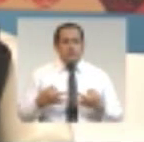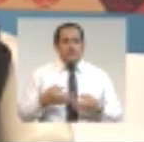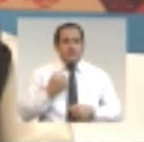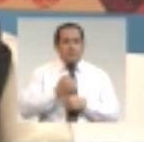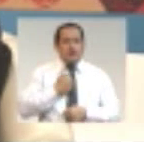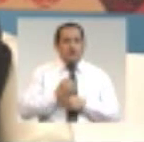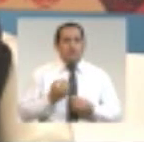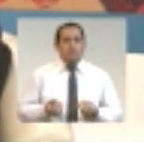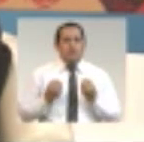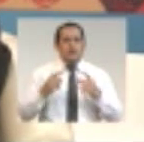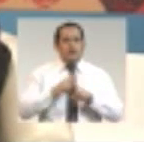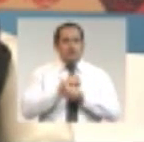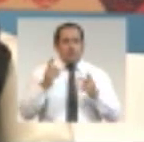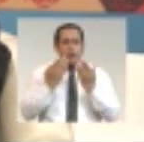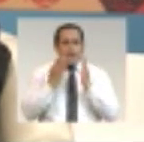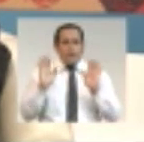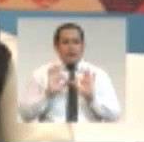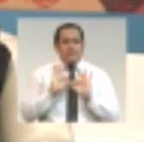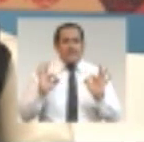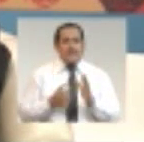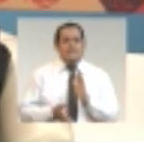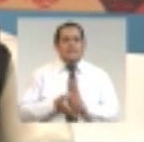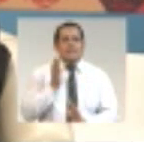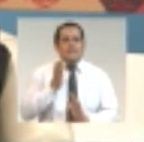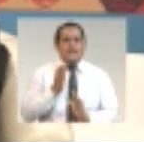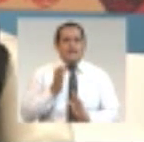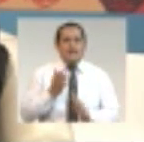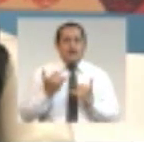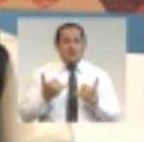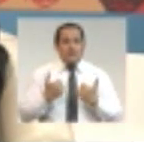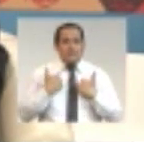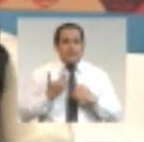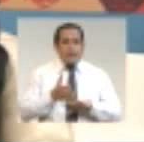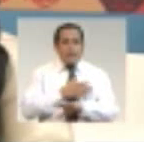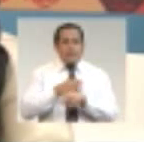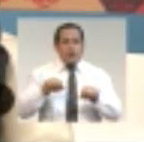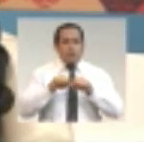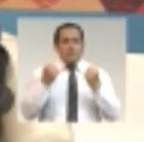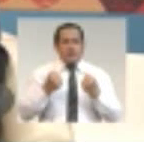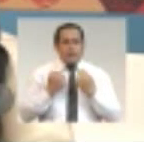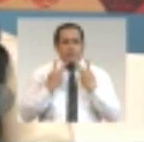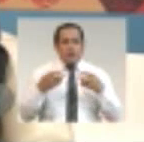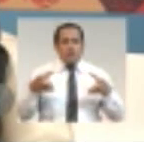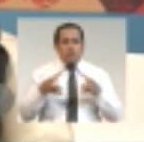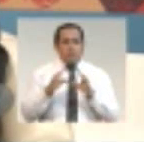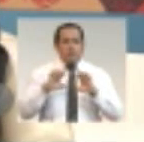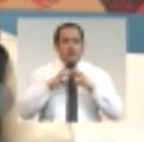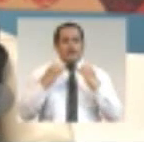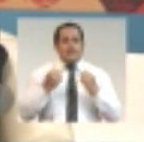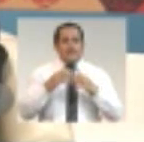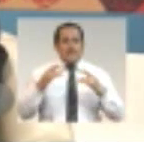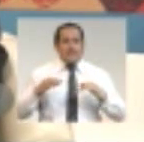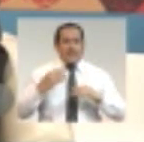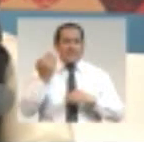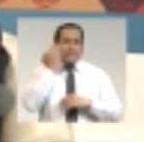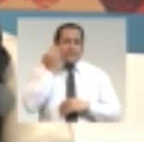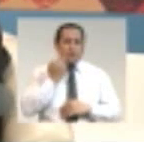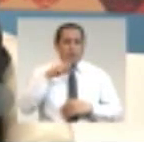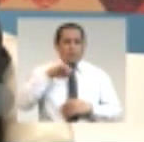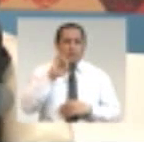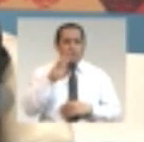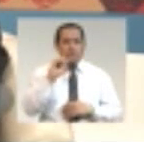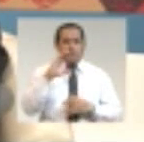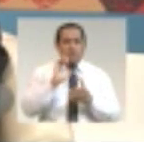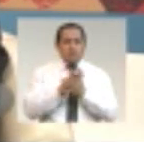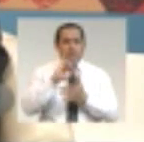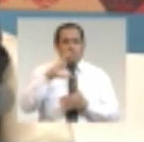qué? No se han abierto las salidas que tienen que romperse en Cerro Puruchuco y también que va